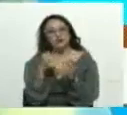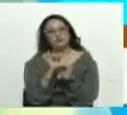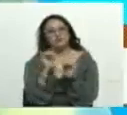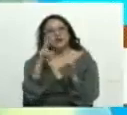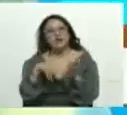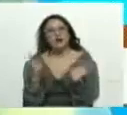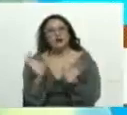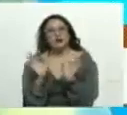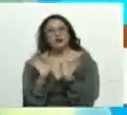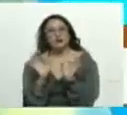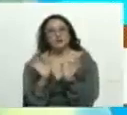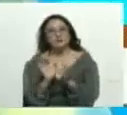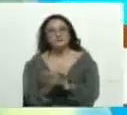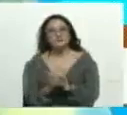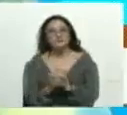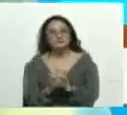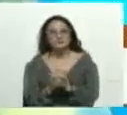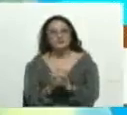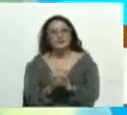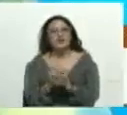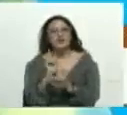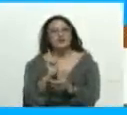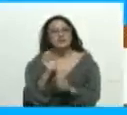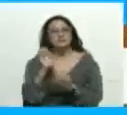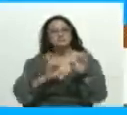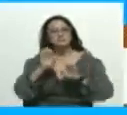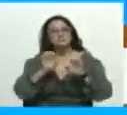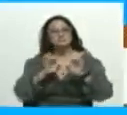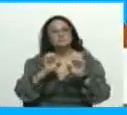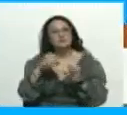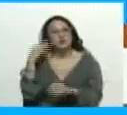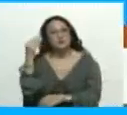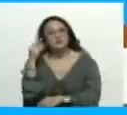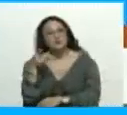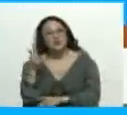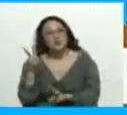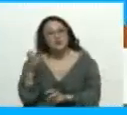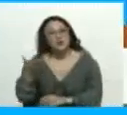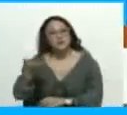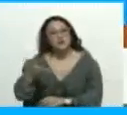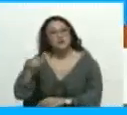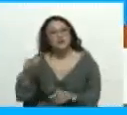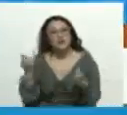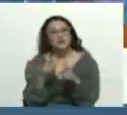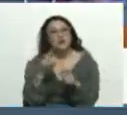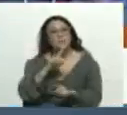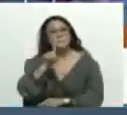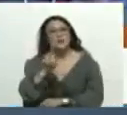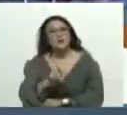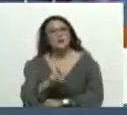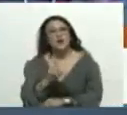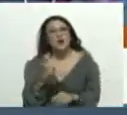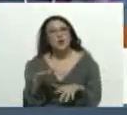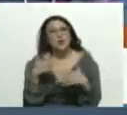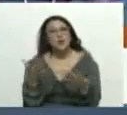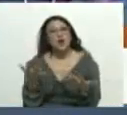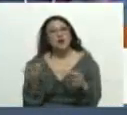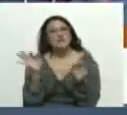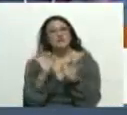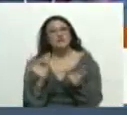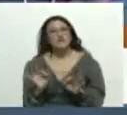verdad eso tenemos que evaluarlo yo creo que lo importante en esta reunión es preguntarnos Cuál es el modelo